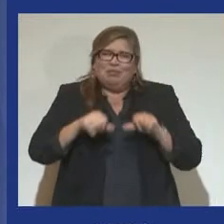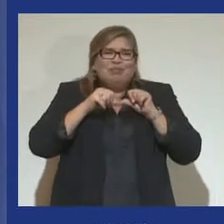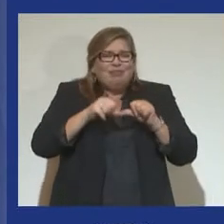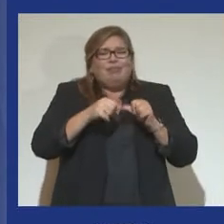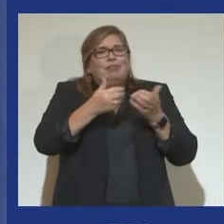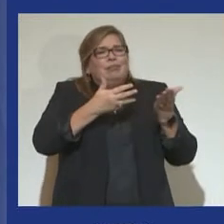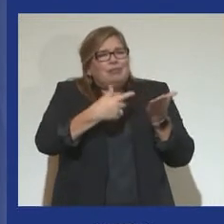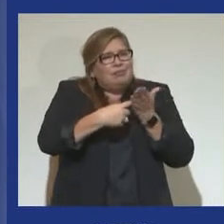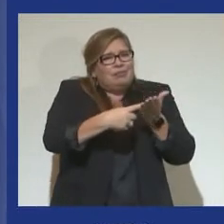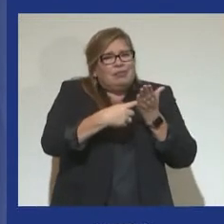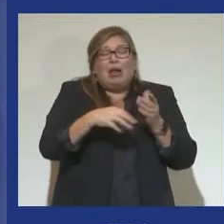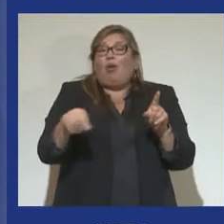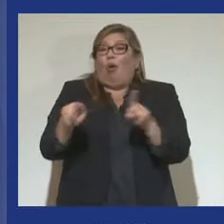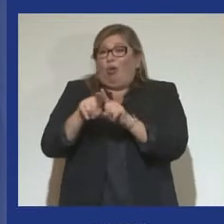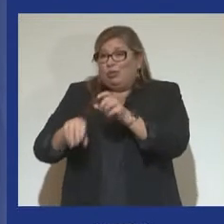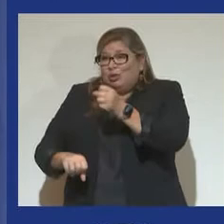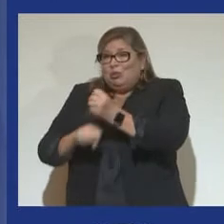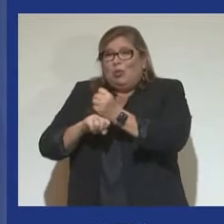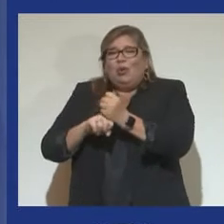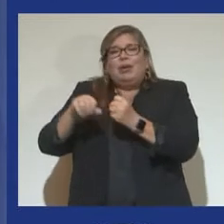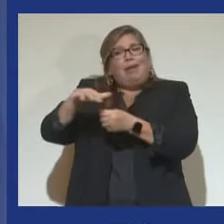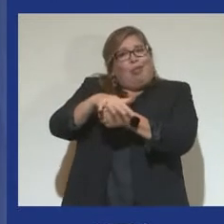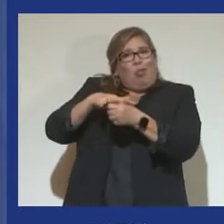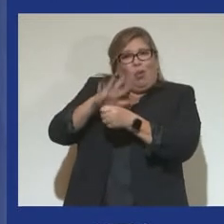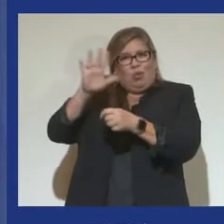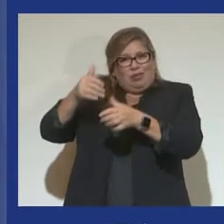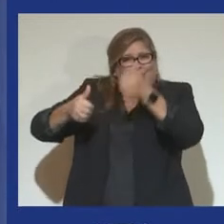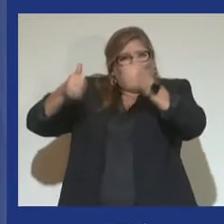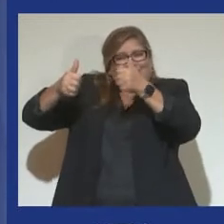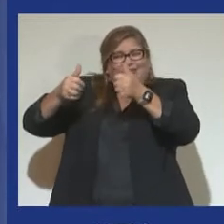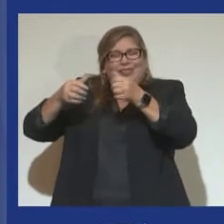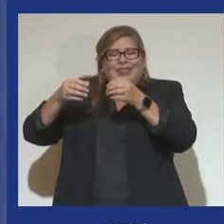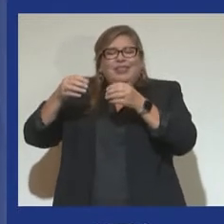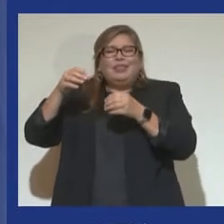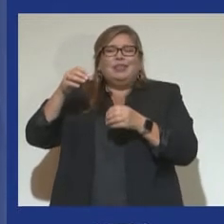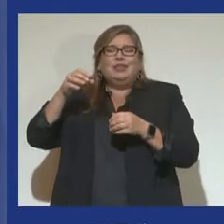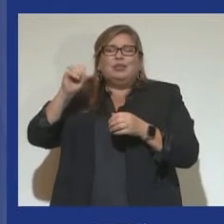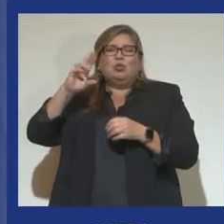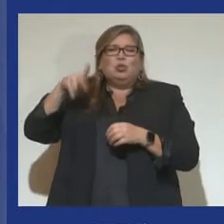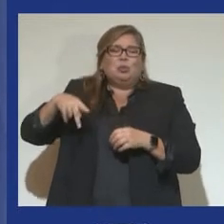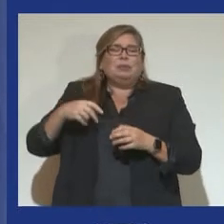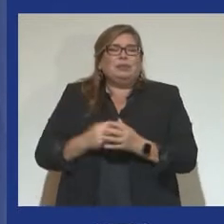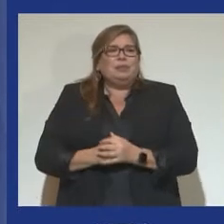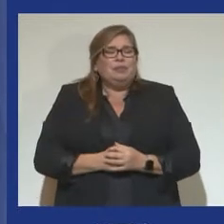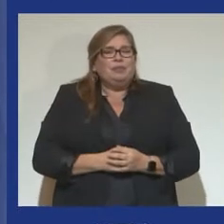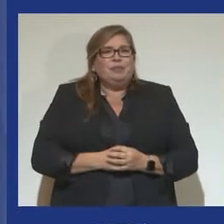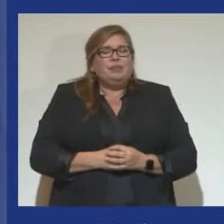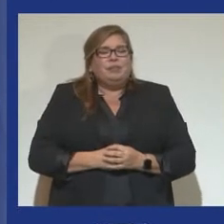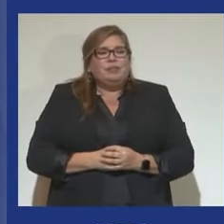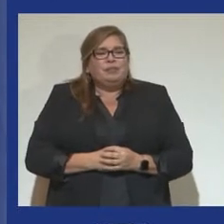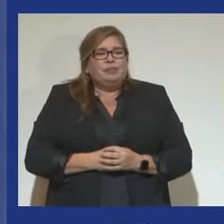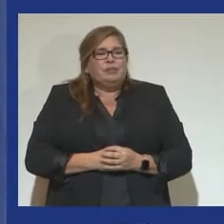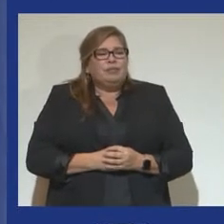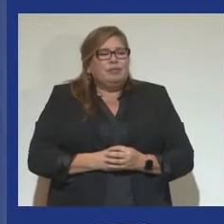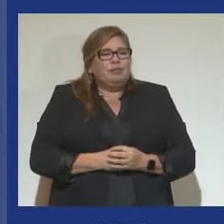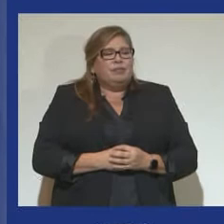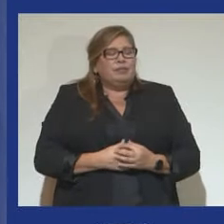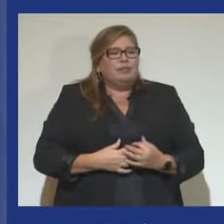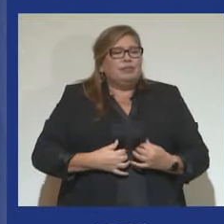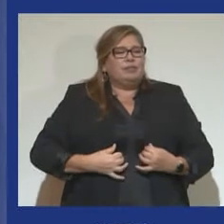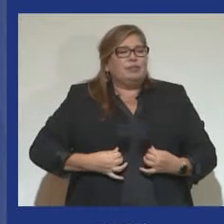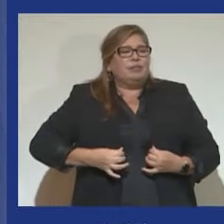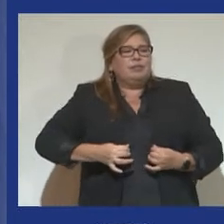través de todo el espectro y apoyando a los superintendentes locales en ese esfuerzo pero lo más importante que sí sé y perdóname sé que esto es algo ya